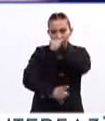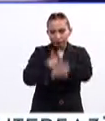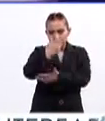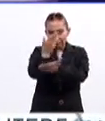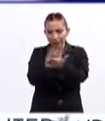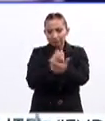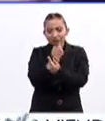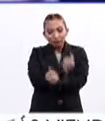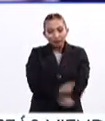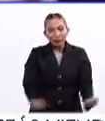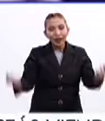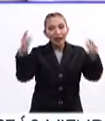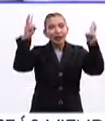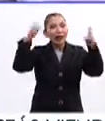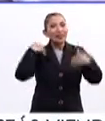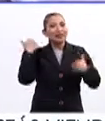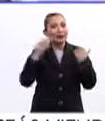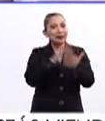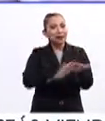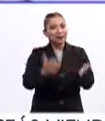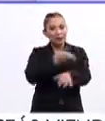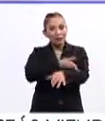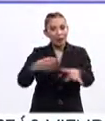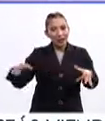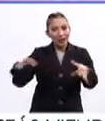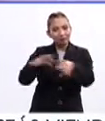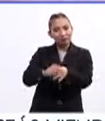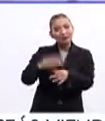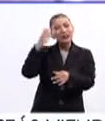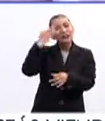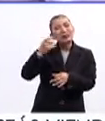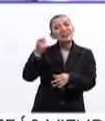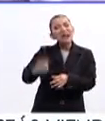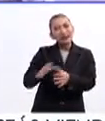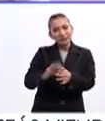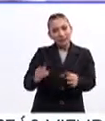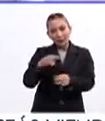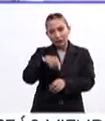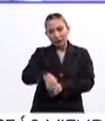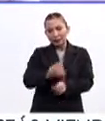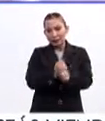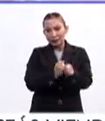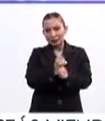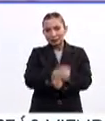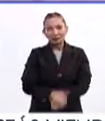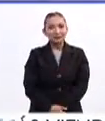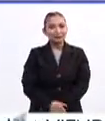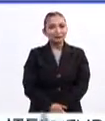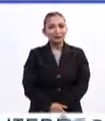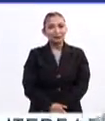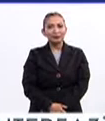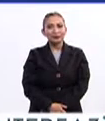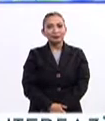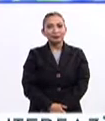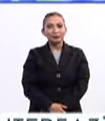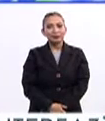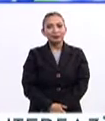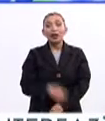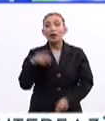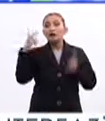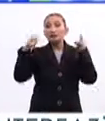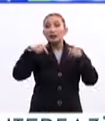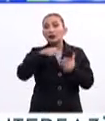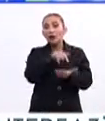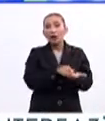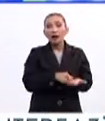de dibujo infantil Diviértete leyendo en familia. Entérate de los detalles en nuestro reportaje. Nos visita